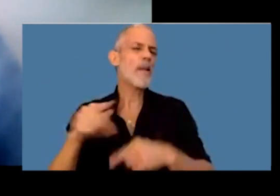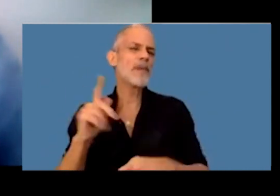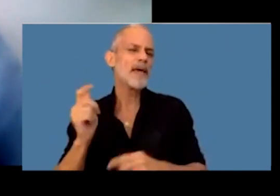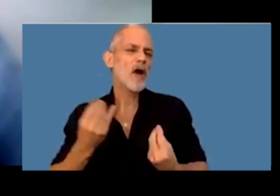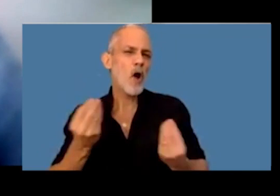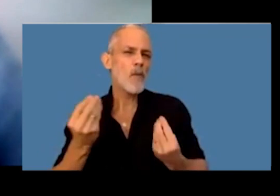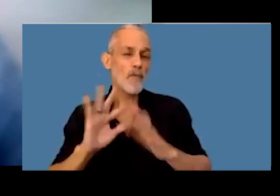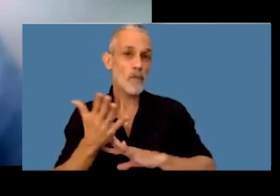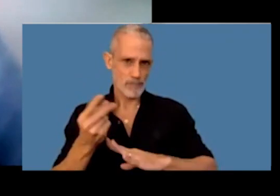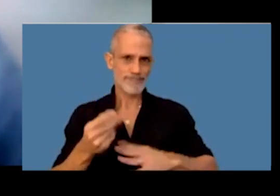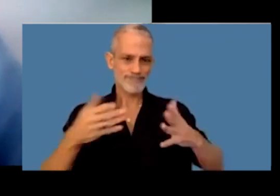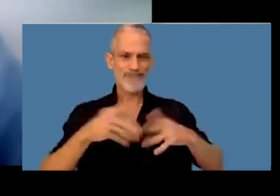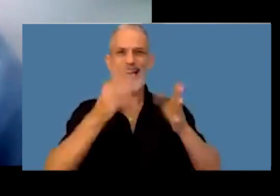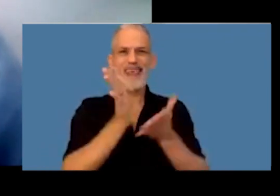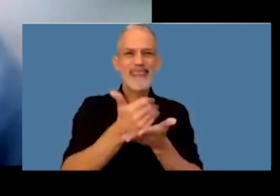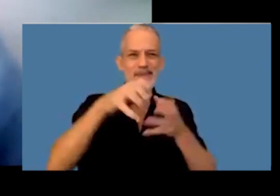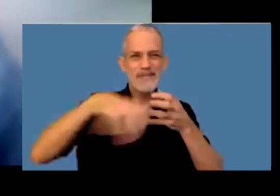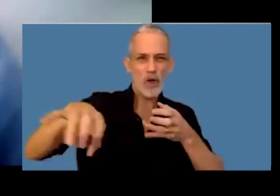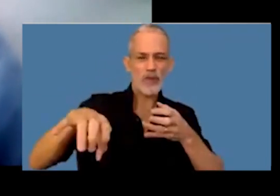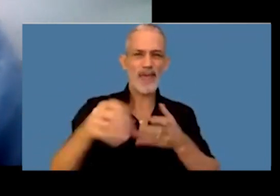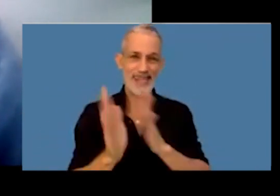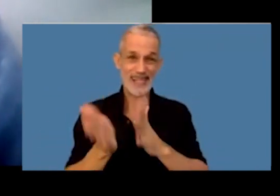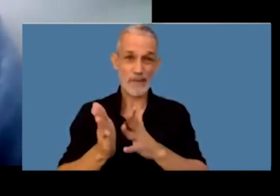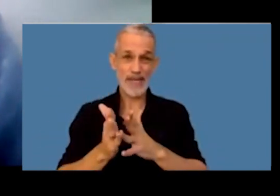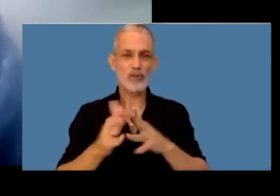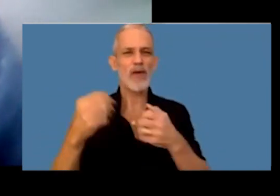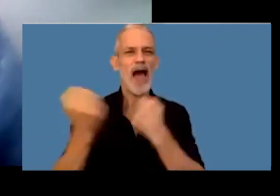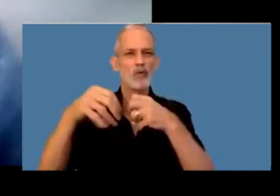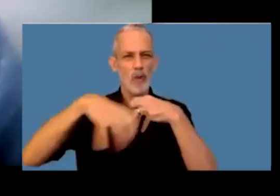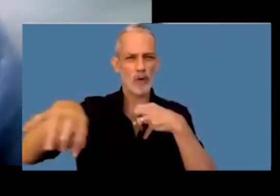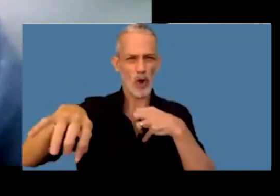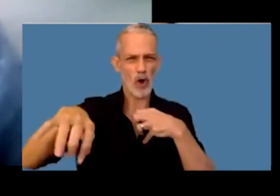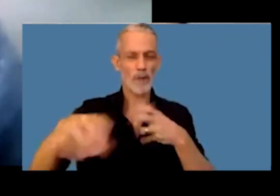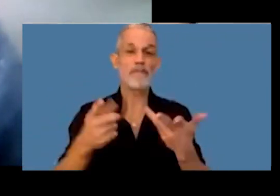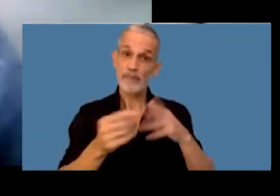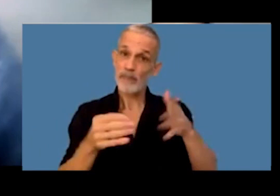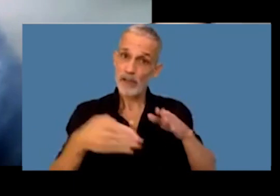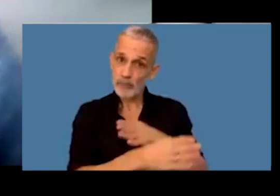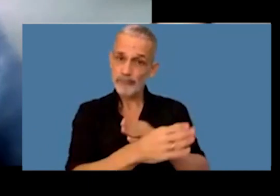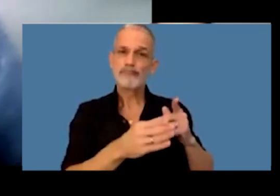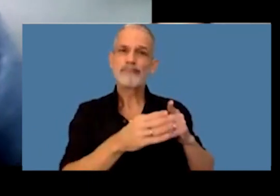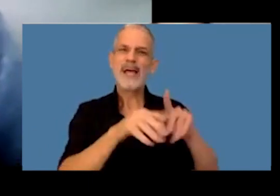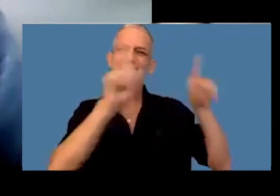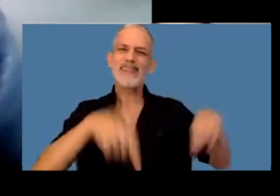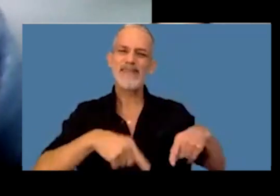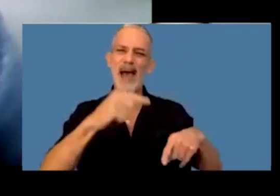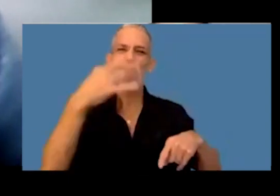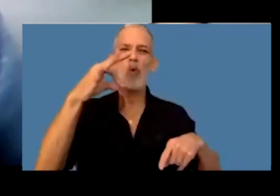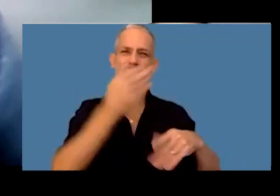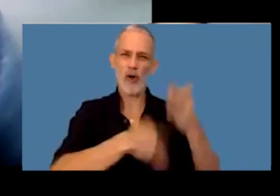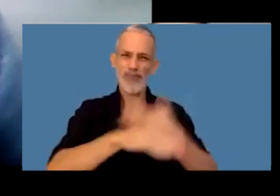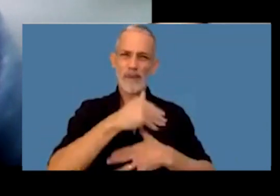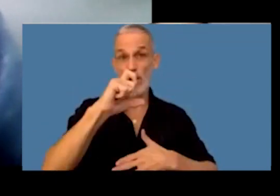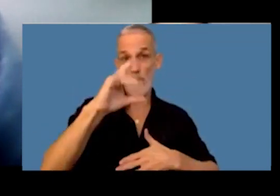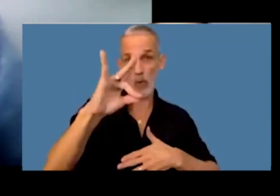de Rehabilitación y el Departamento de Automotores. En cuanto al certificado único de discapacidad, como les mencionaba, hoy en